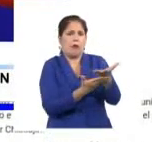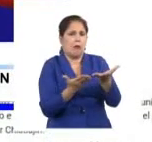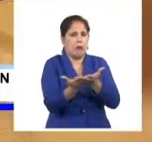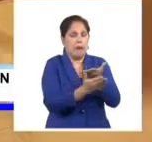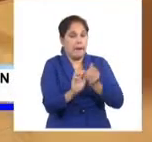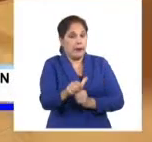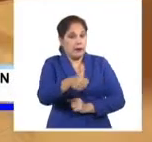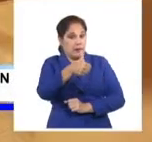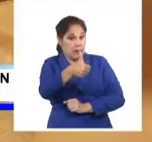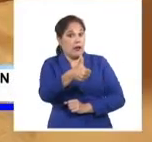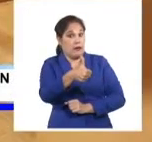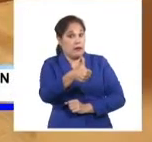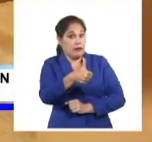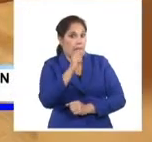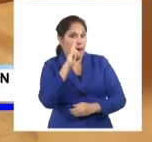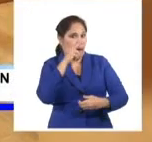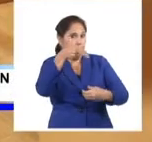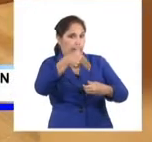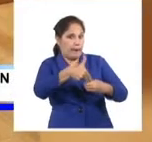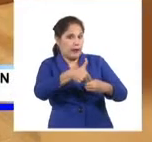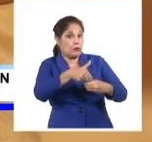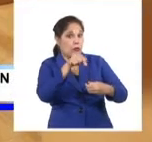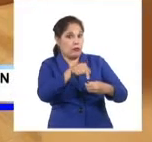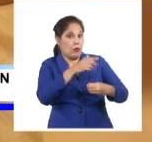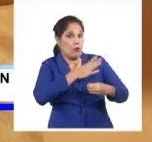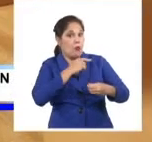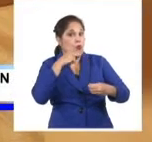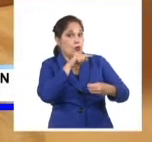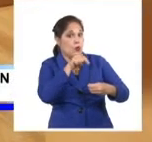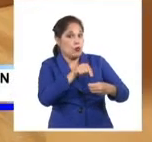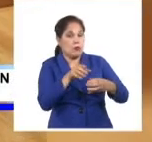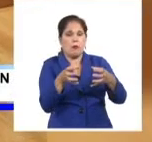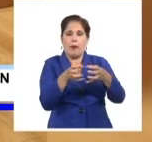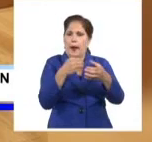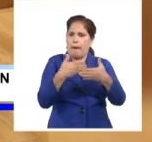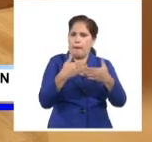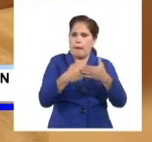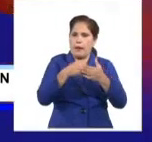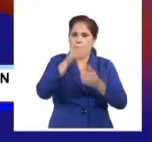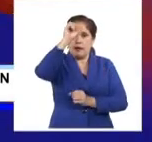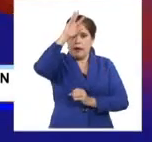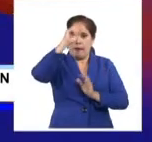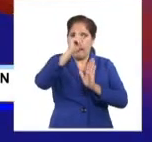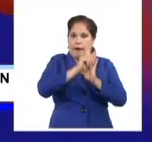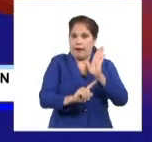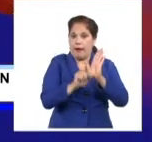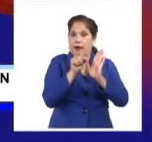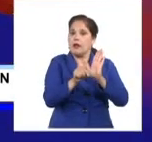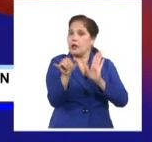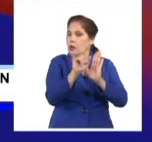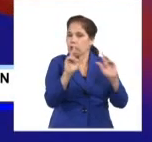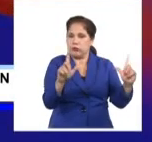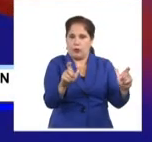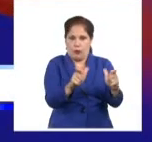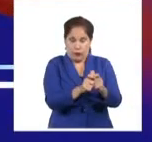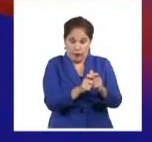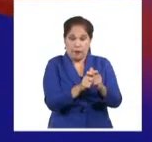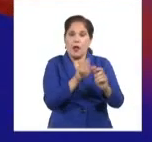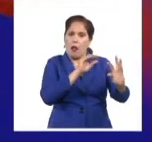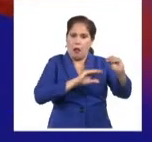el presidente de la estatal petrolera Rosneft, Igor Sechin, y de la compañía energética Interrao, Boris Kovalchuk. Durante